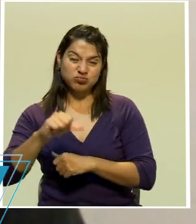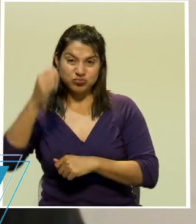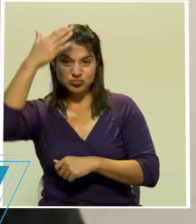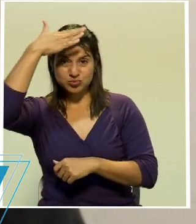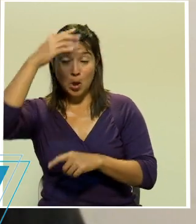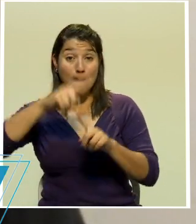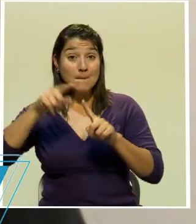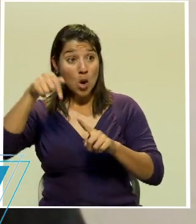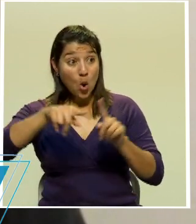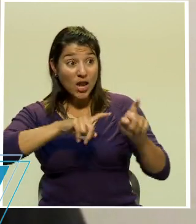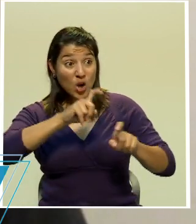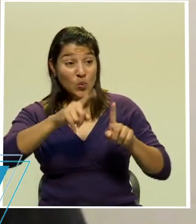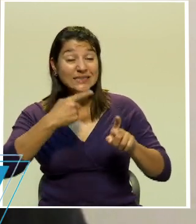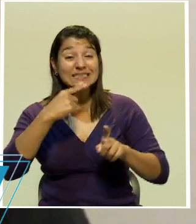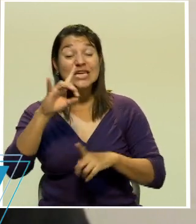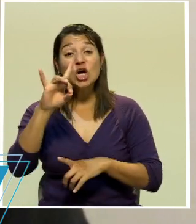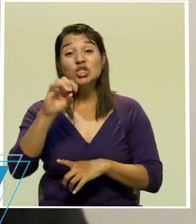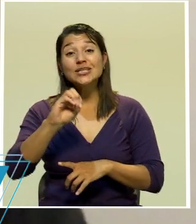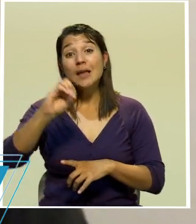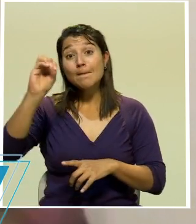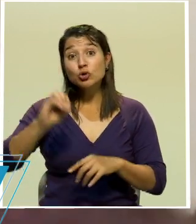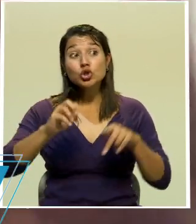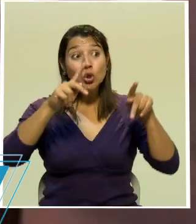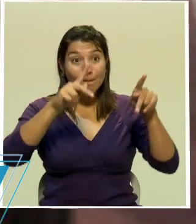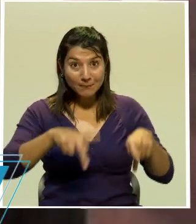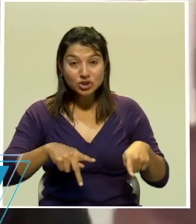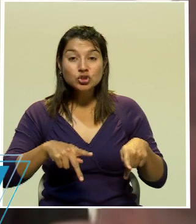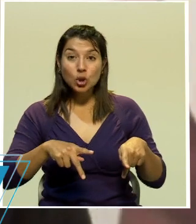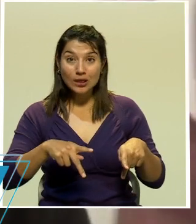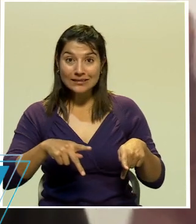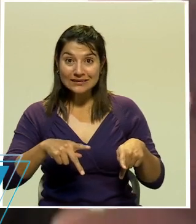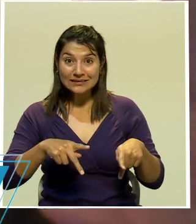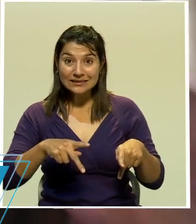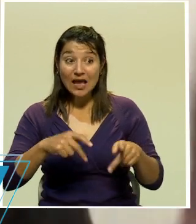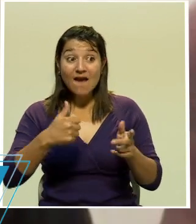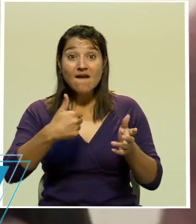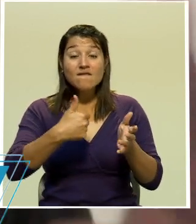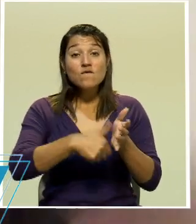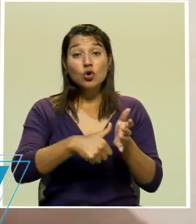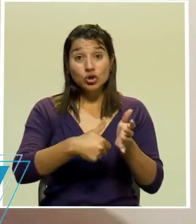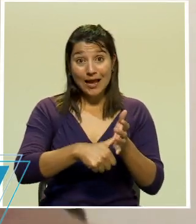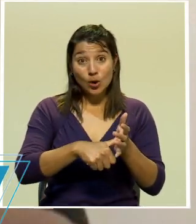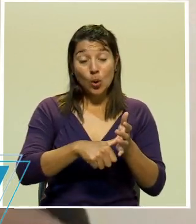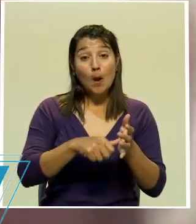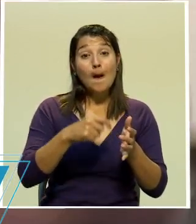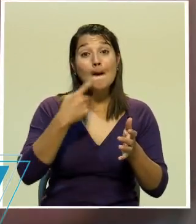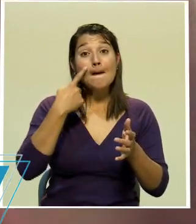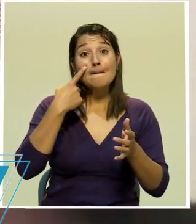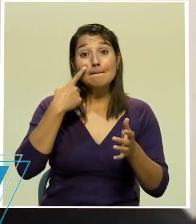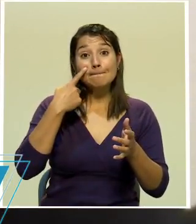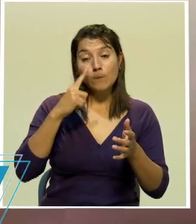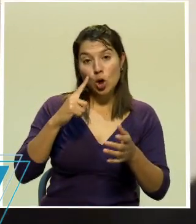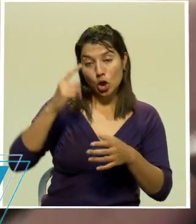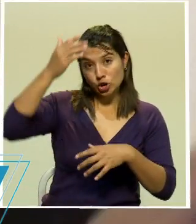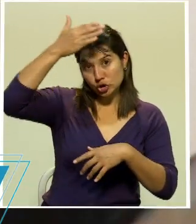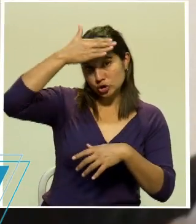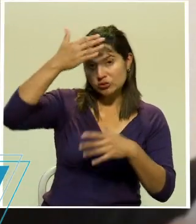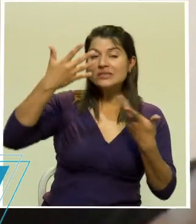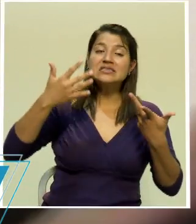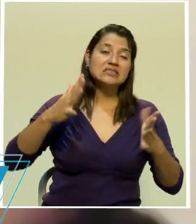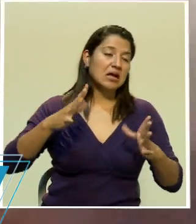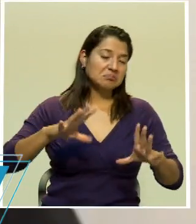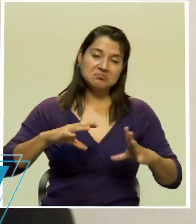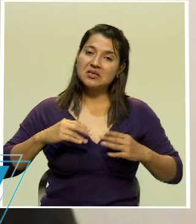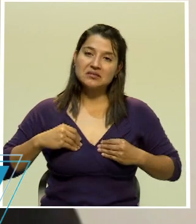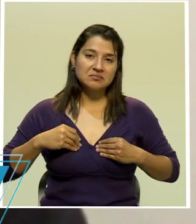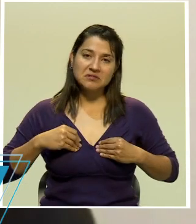las personas que votaron por Donald Trump ya reconocen a Joe Biden como ganador de la elección. Es decir, y por supuesto que la abrumadora